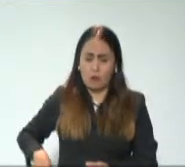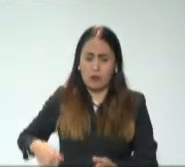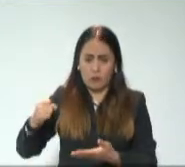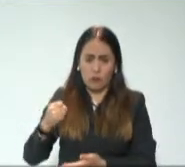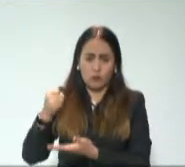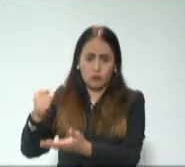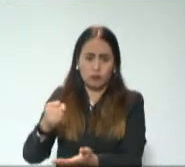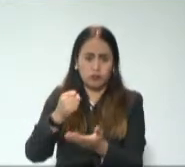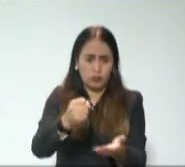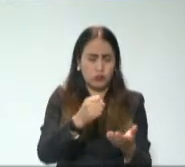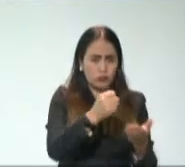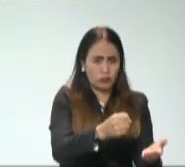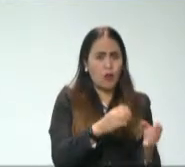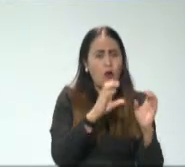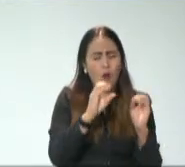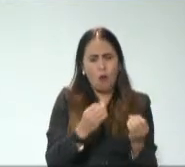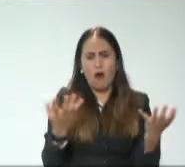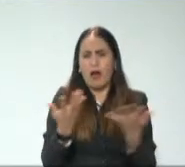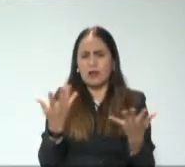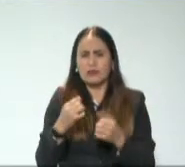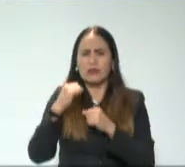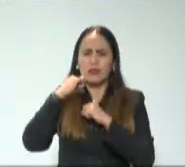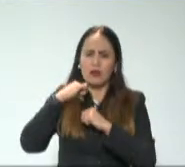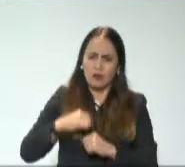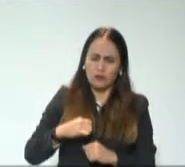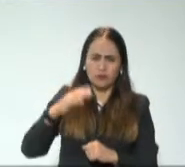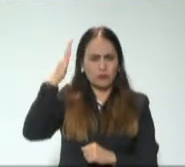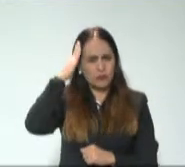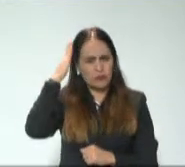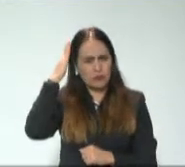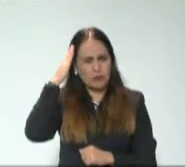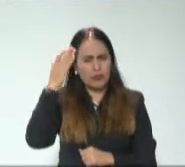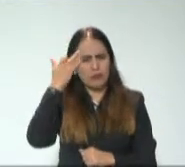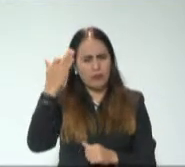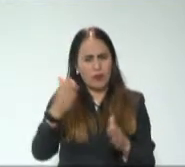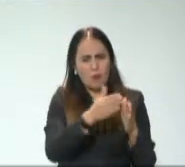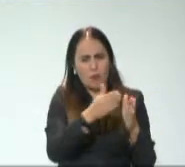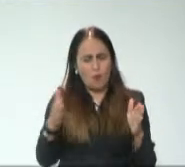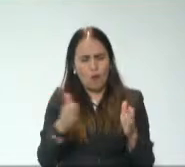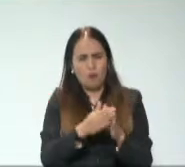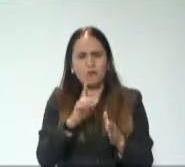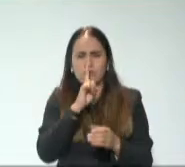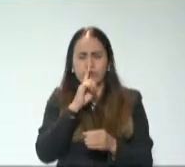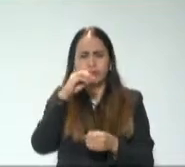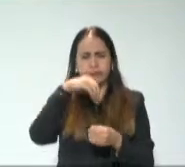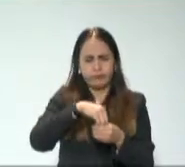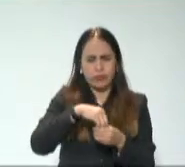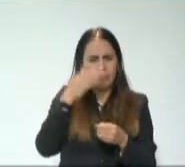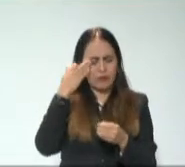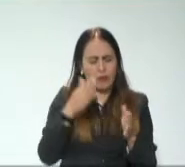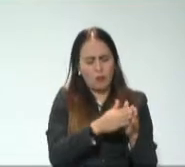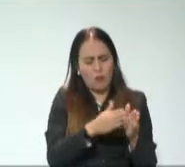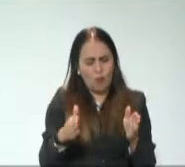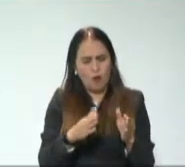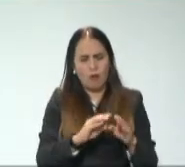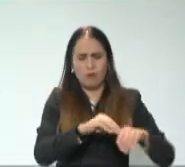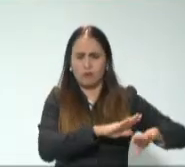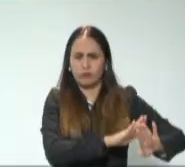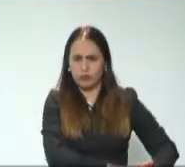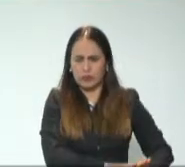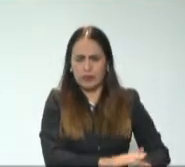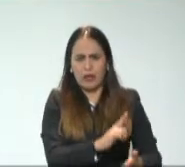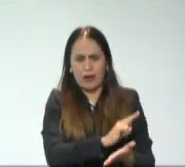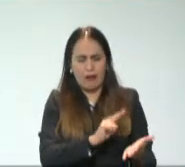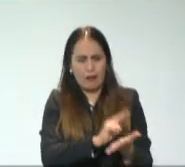que realice actos de autoridad y solo podrá ser reservada temporalmente en los términos que establece la ley en un